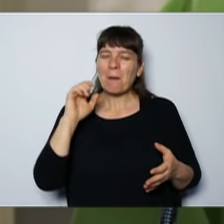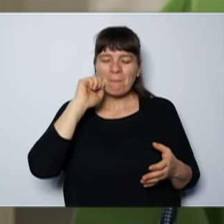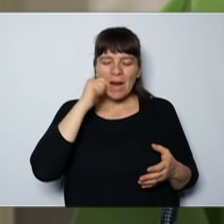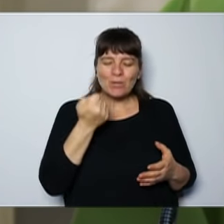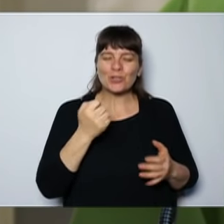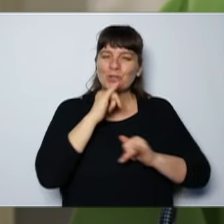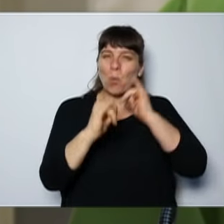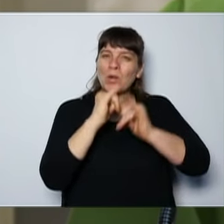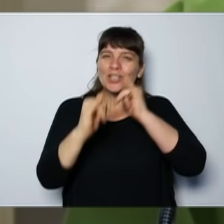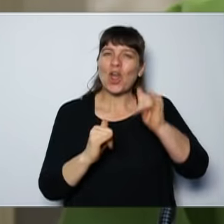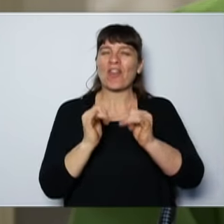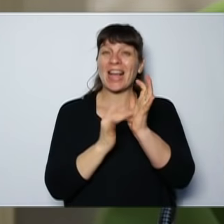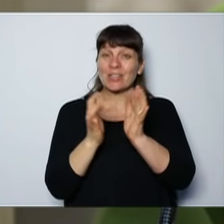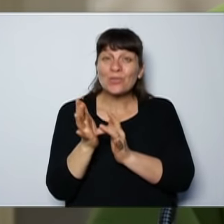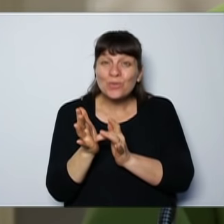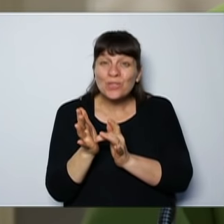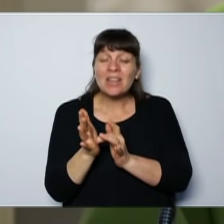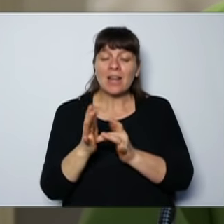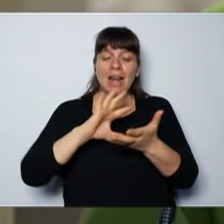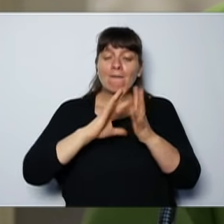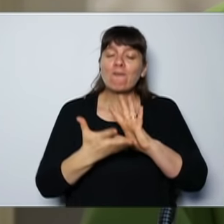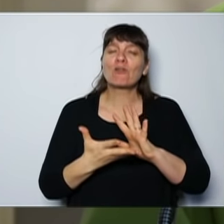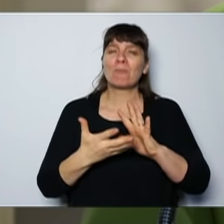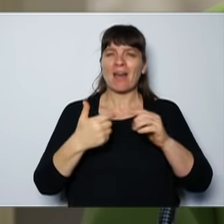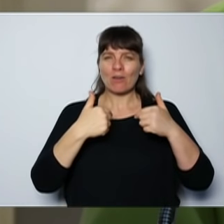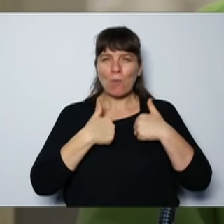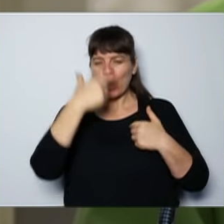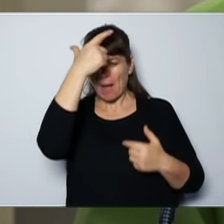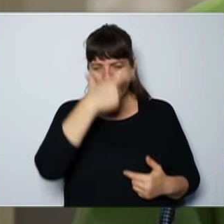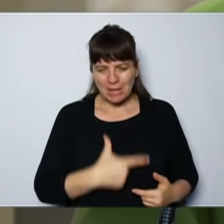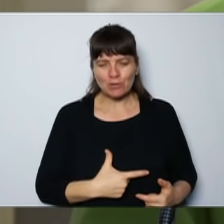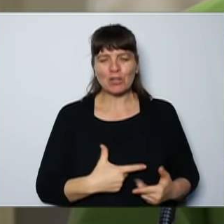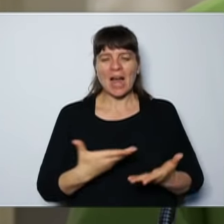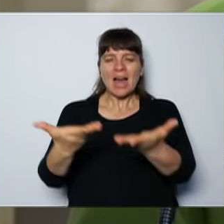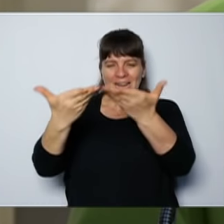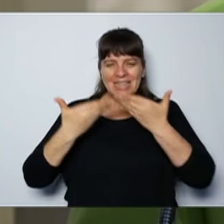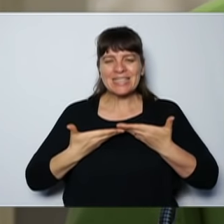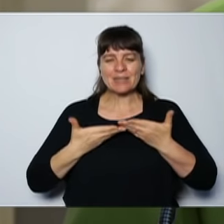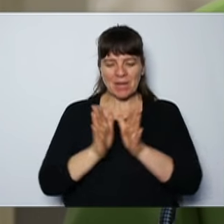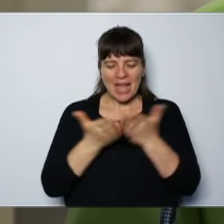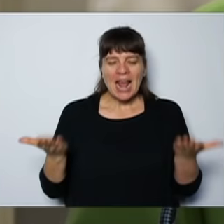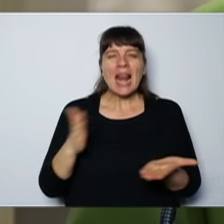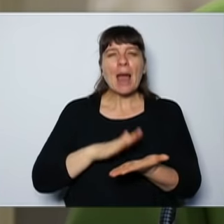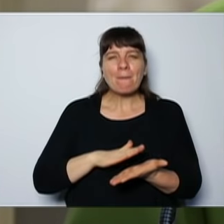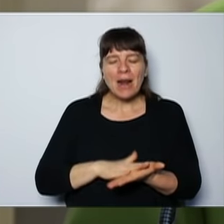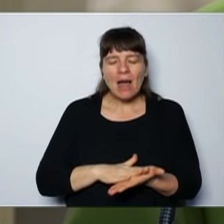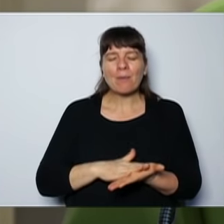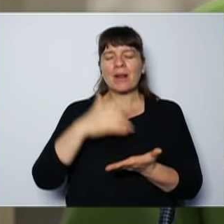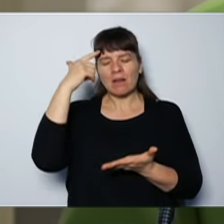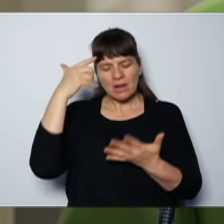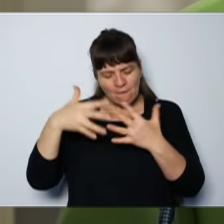Maravillosa parábola de Jesús, que es la actitud de fondo para recibir la palabra,